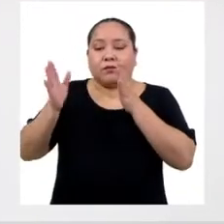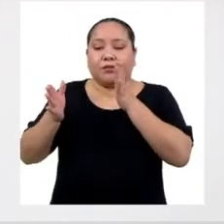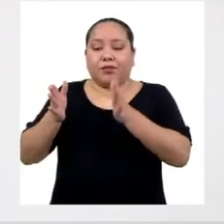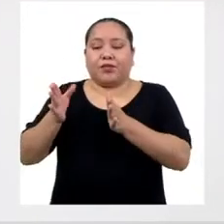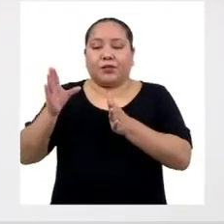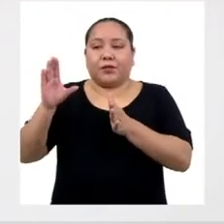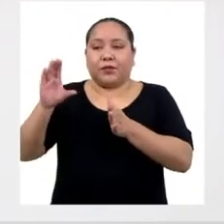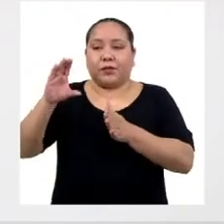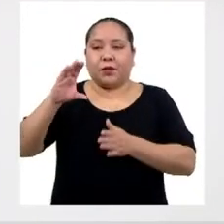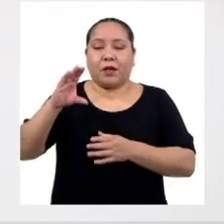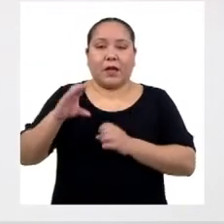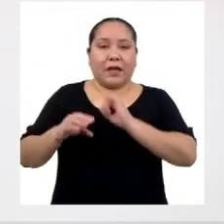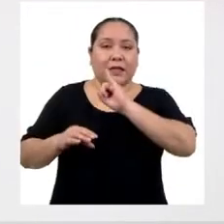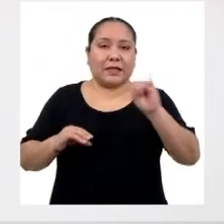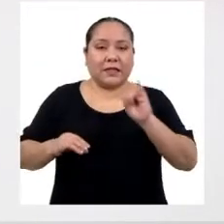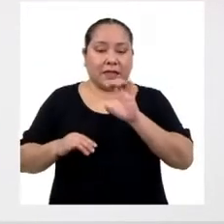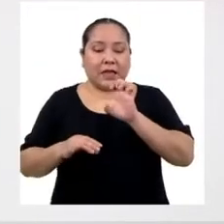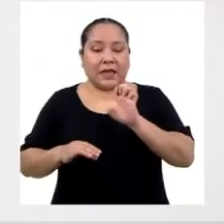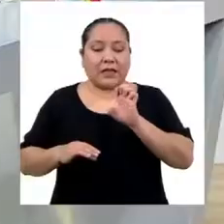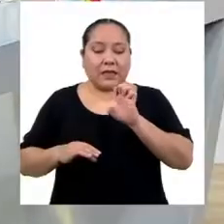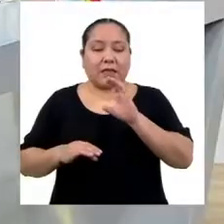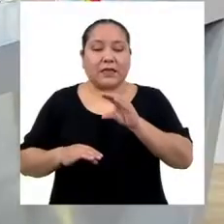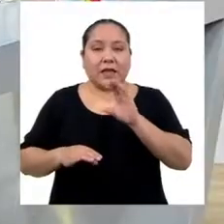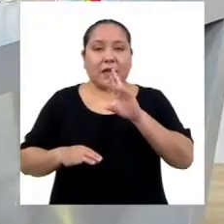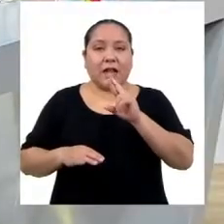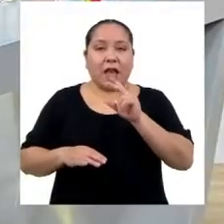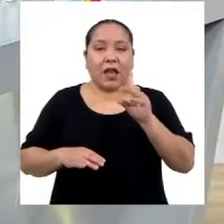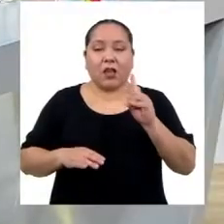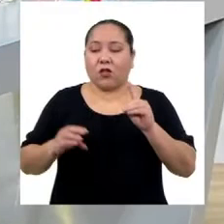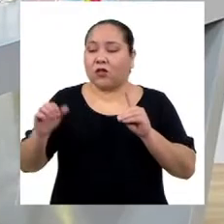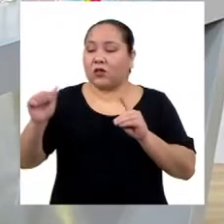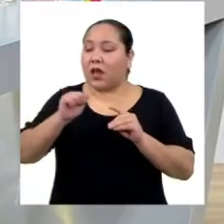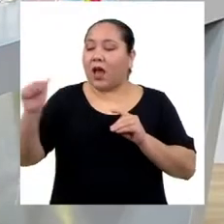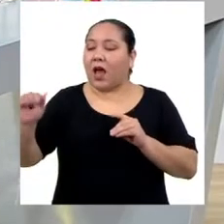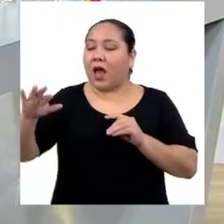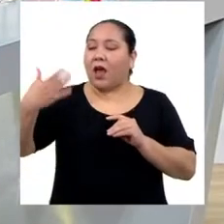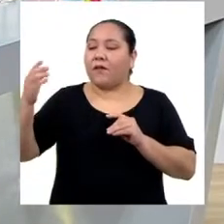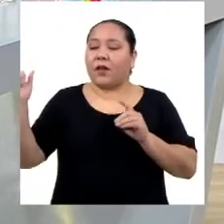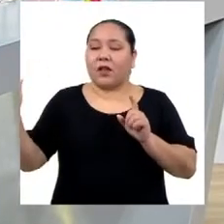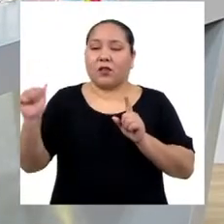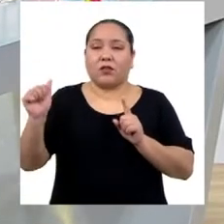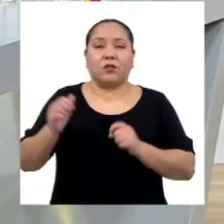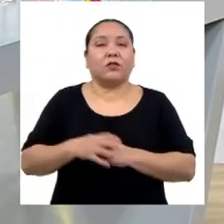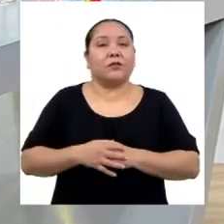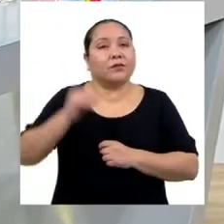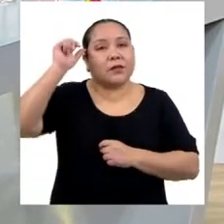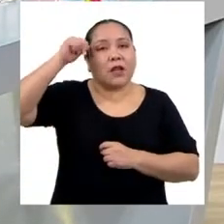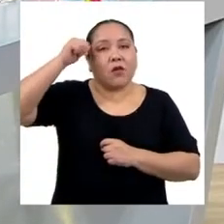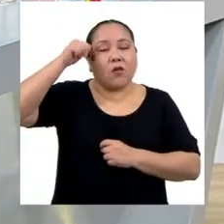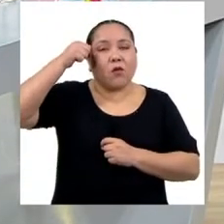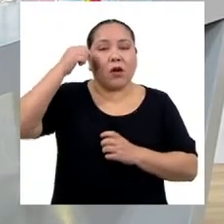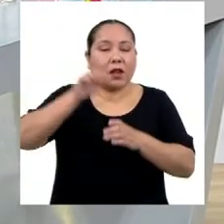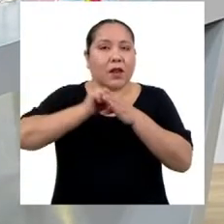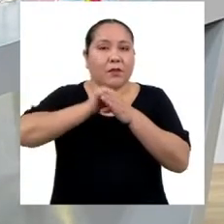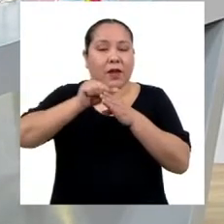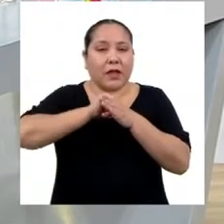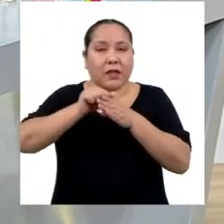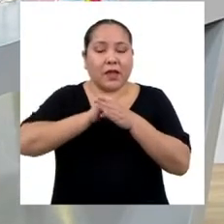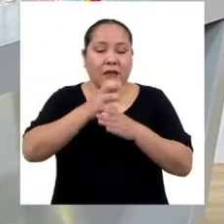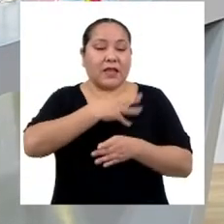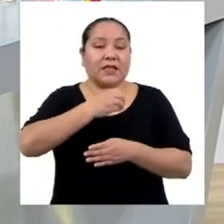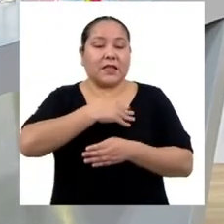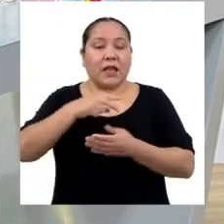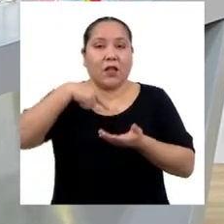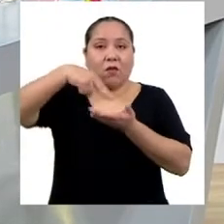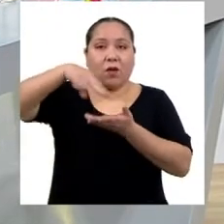por la izquierda y abiertos por la derecha. ¿Recuerdan el ejercicio que hicimos sobre las edades de las y los danzantes